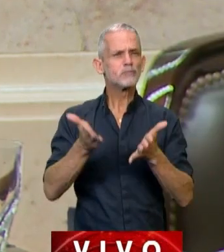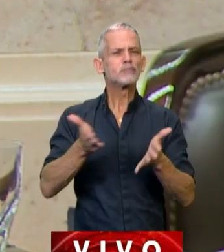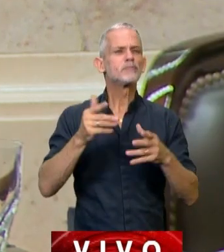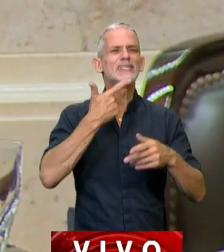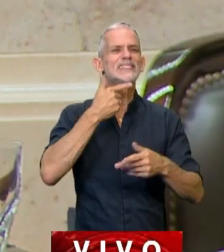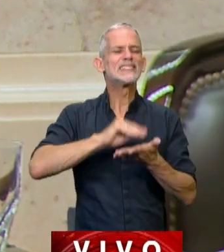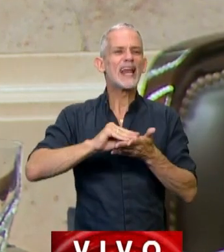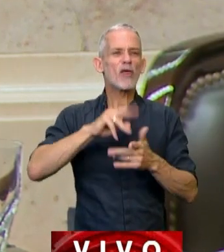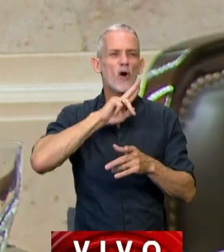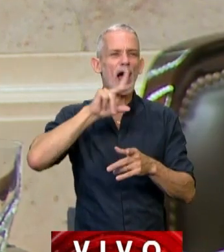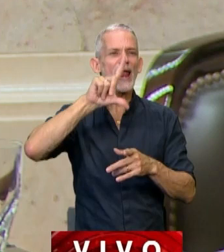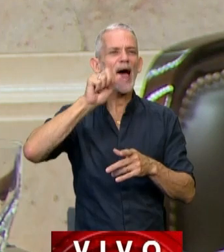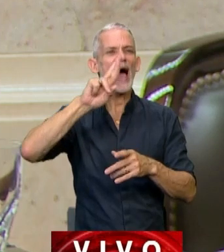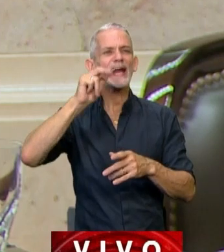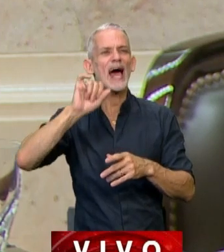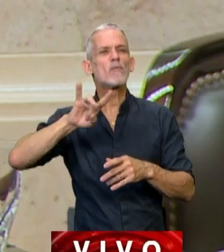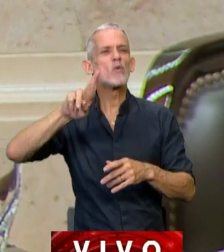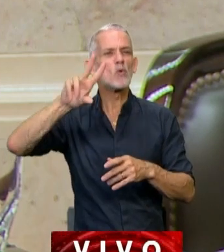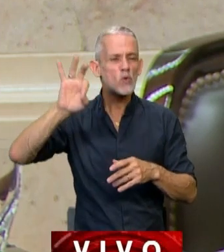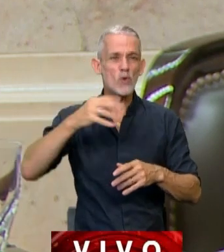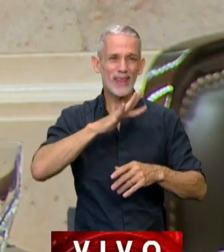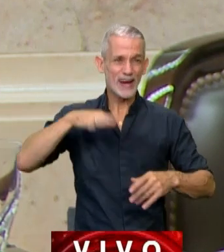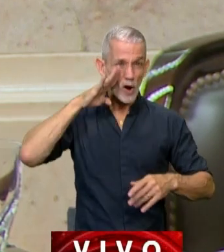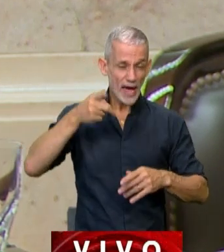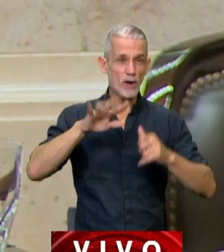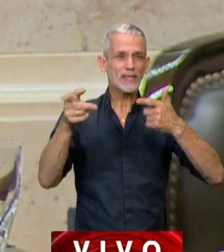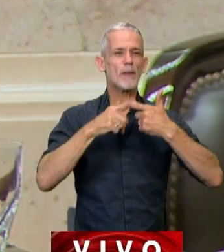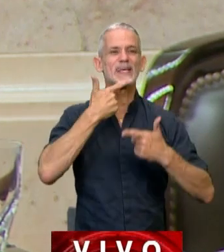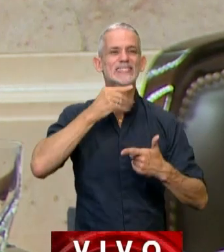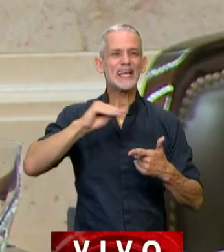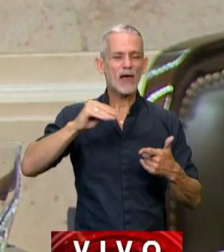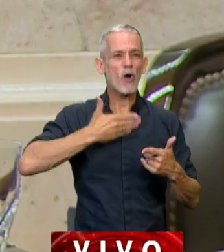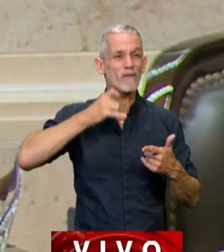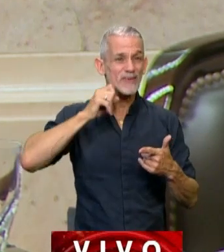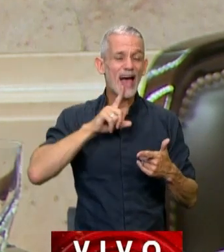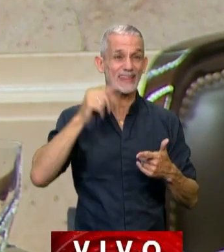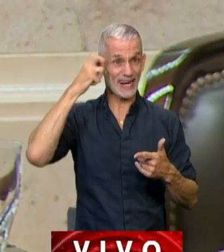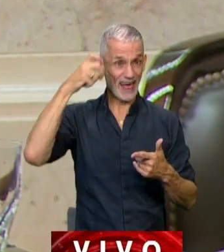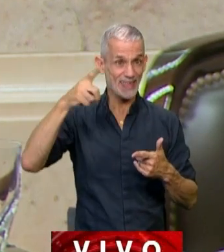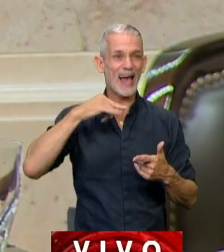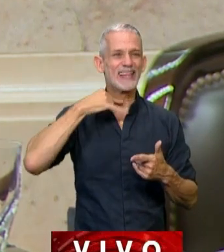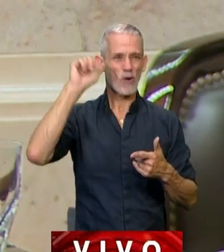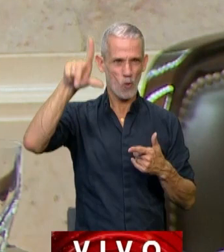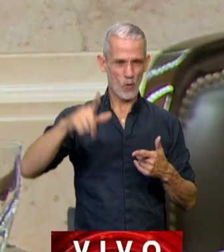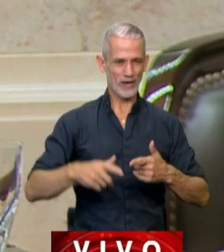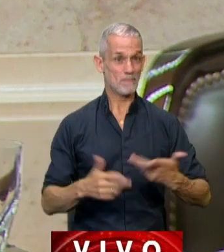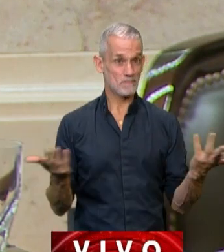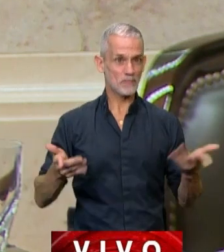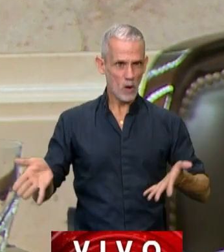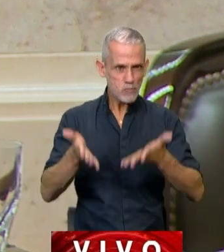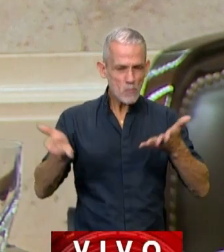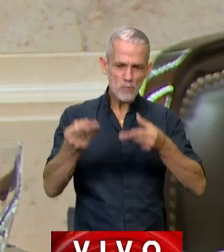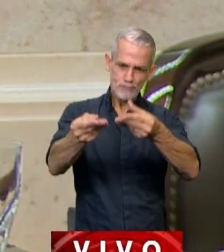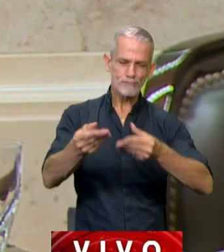nuestra senadora Larraburo de Río Negro y también por el senador Fiat, radical de Jujuy. Con lo cual